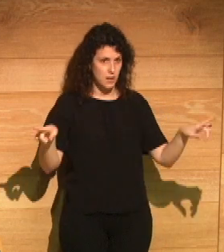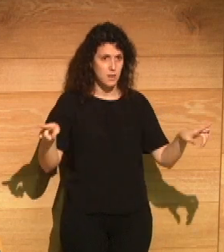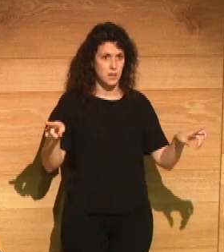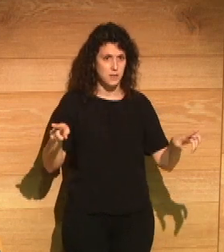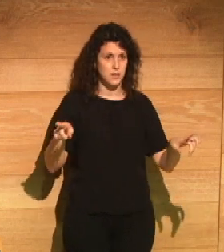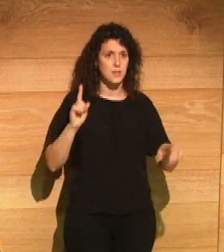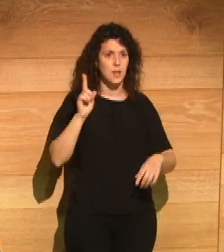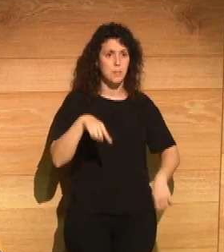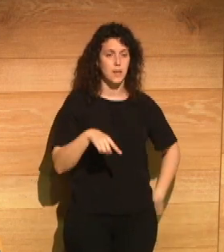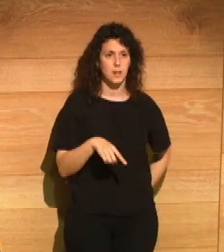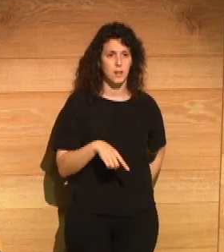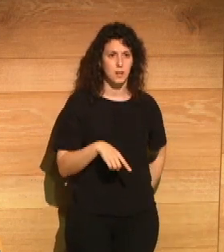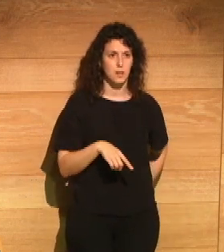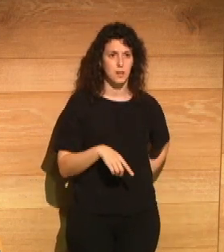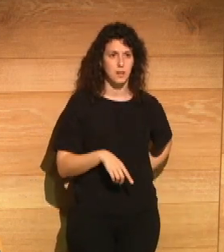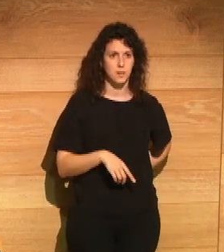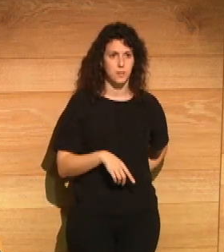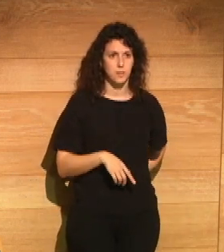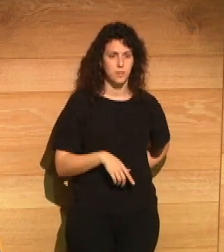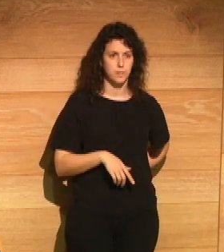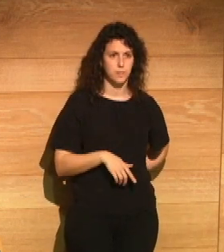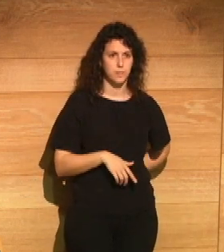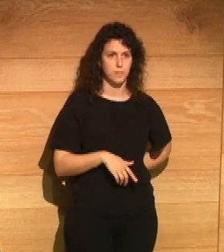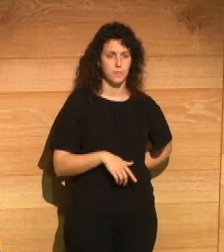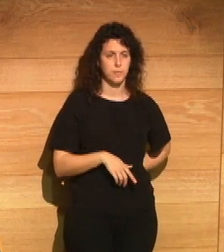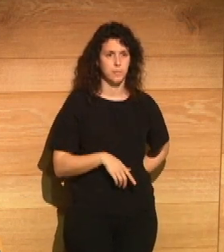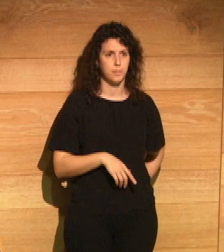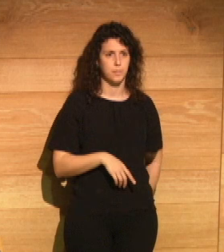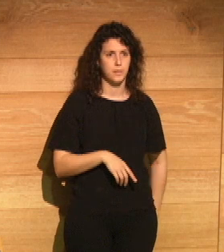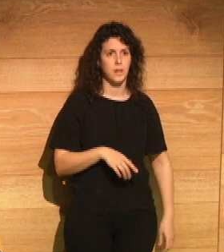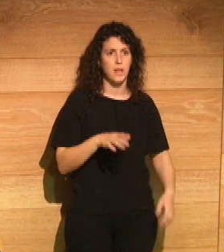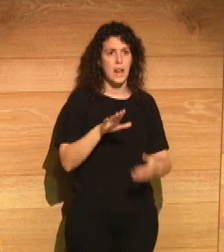en tono también. La novela, creo,